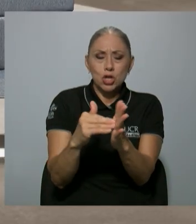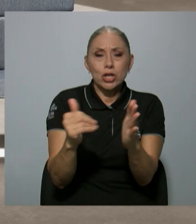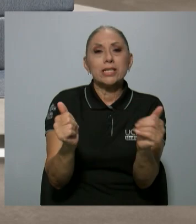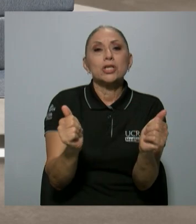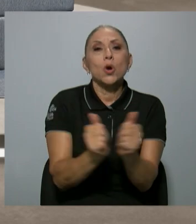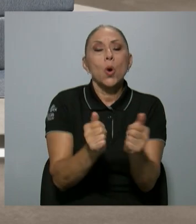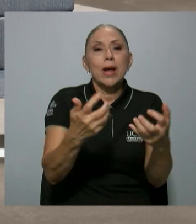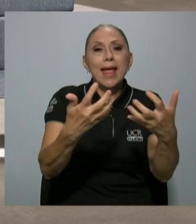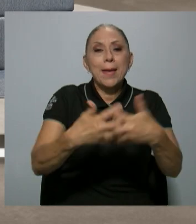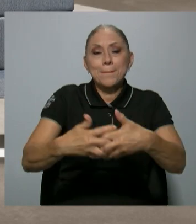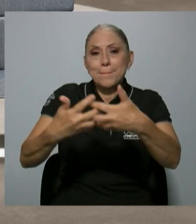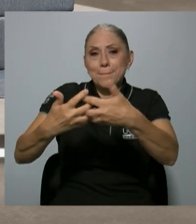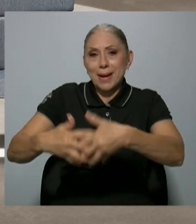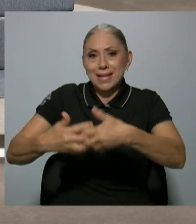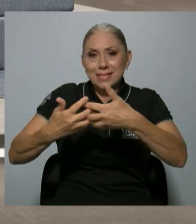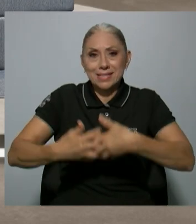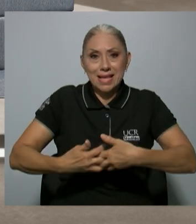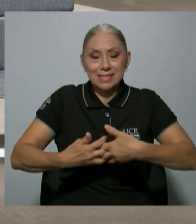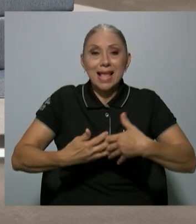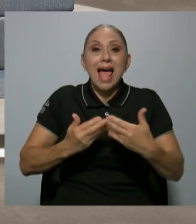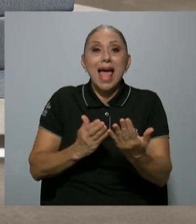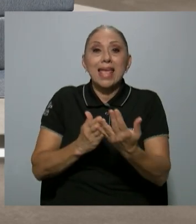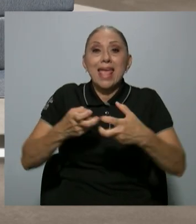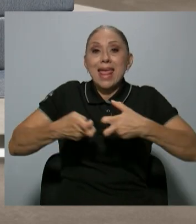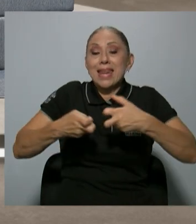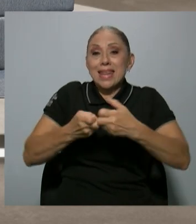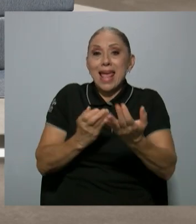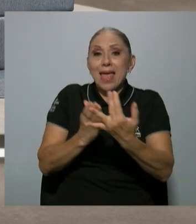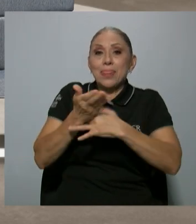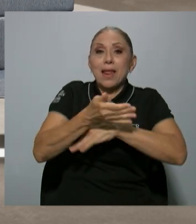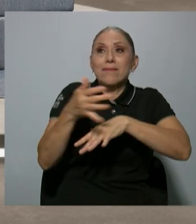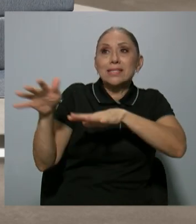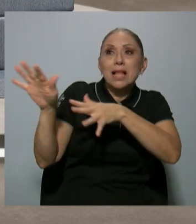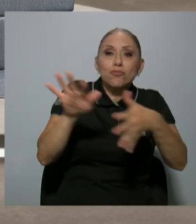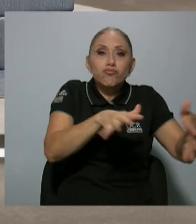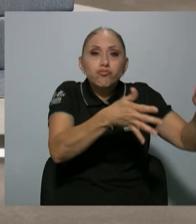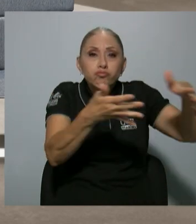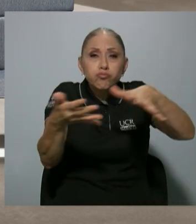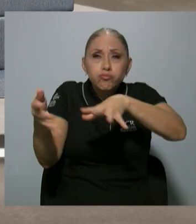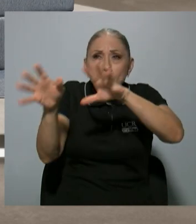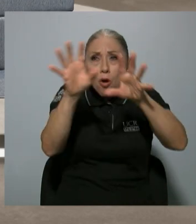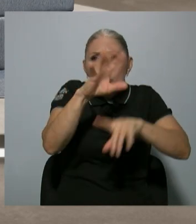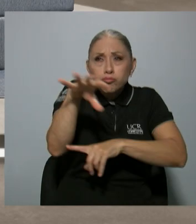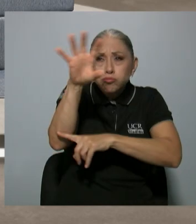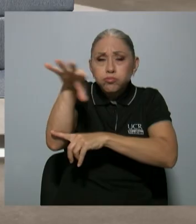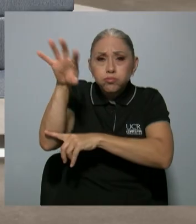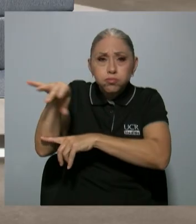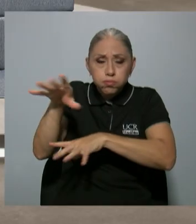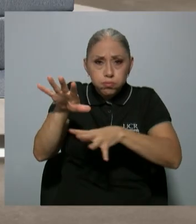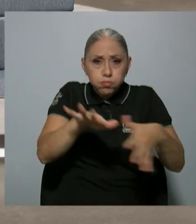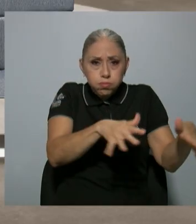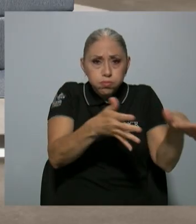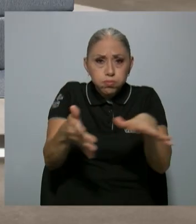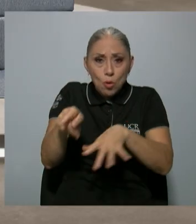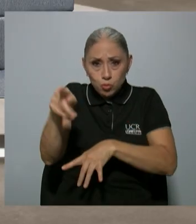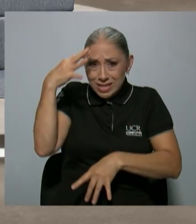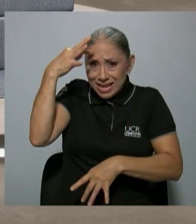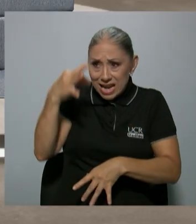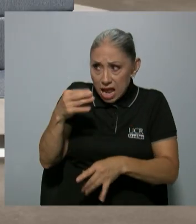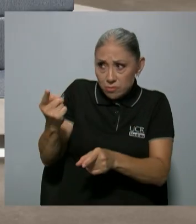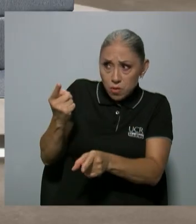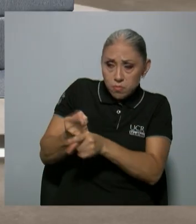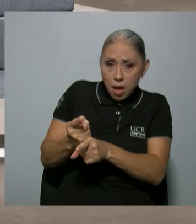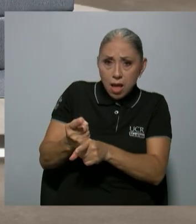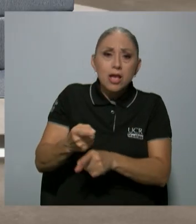generación eólica, ¿verdad? O sea, ¿usted cree que ese es el camino entonces? Yo creo que el camino